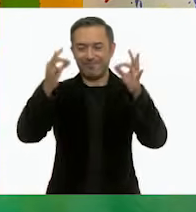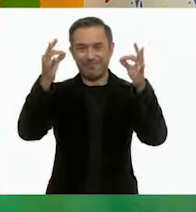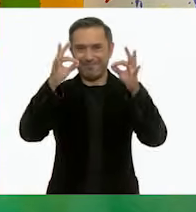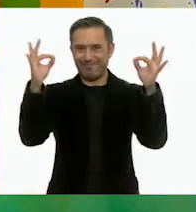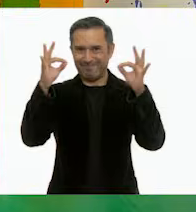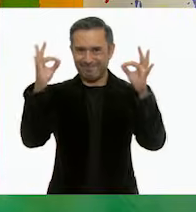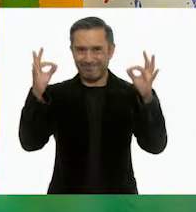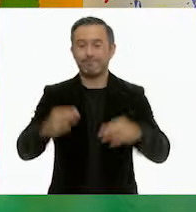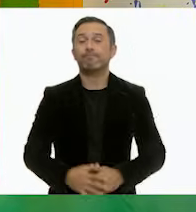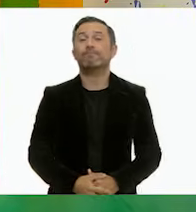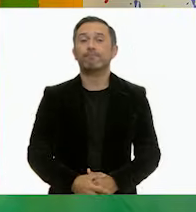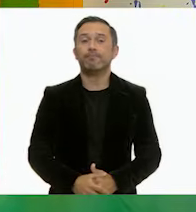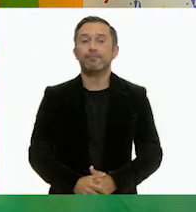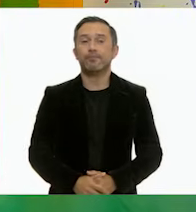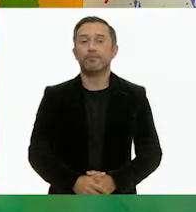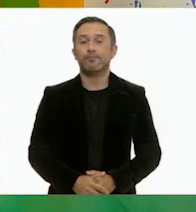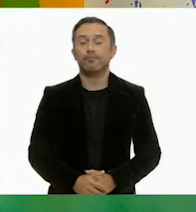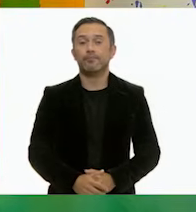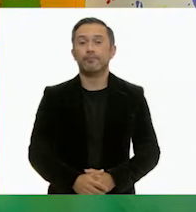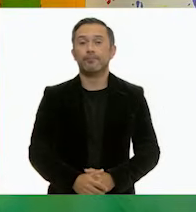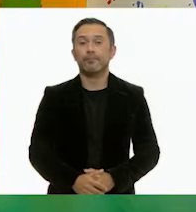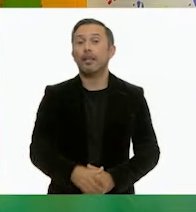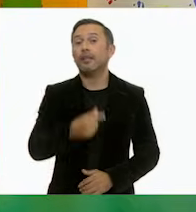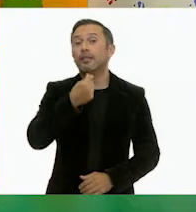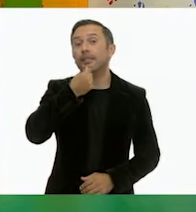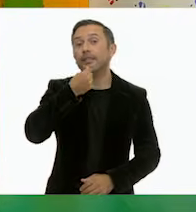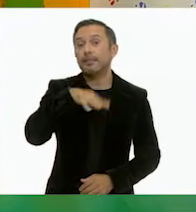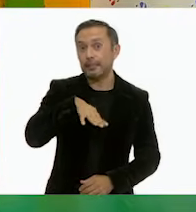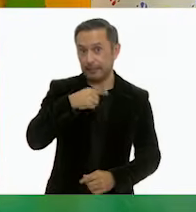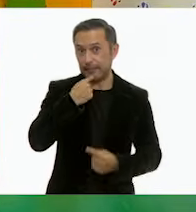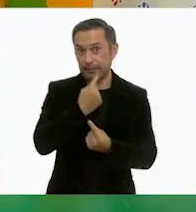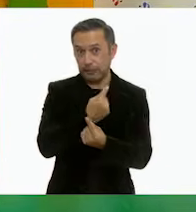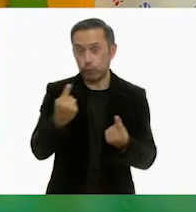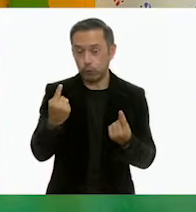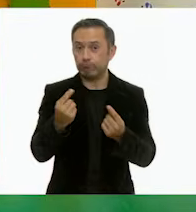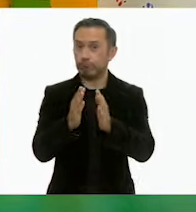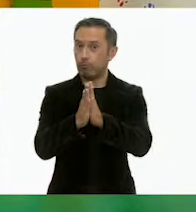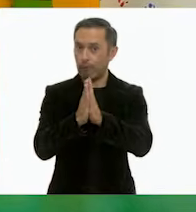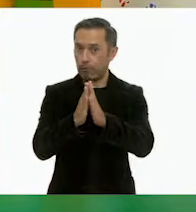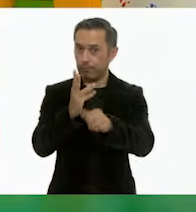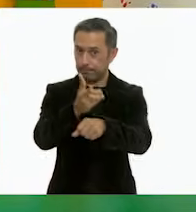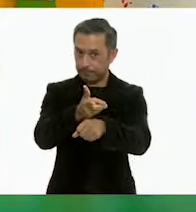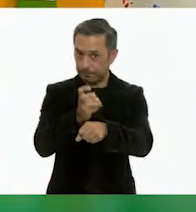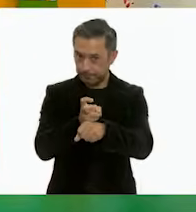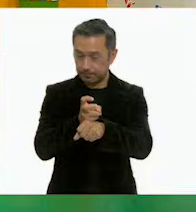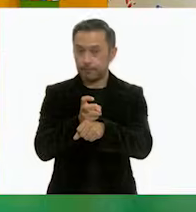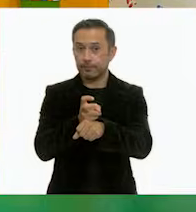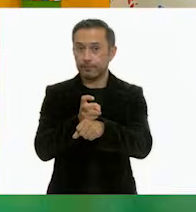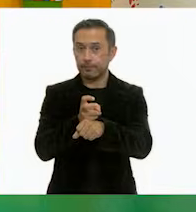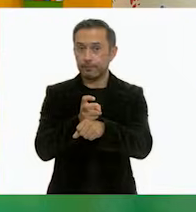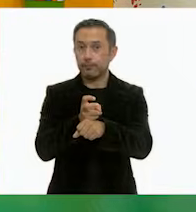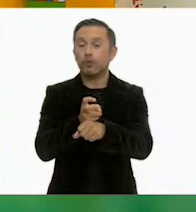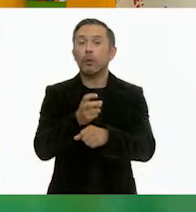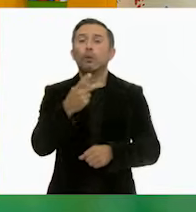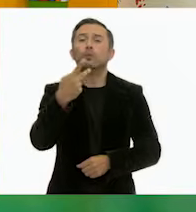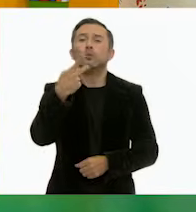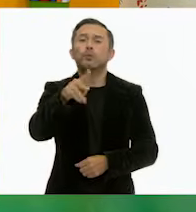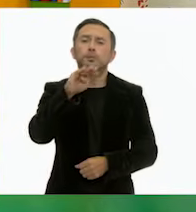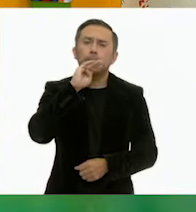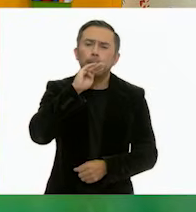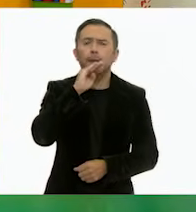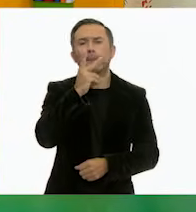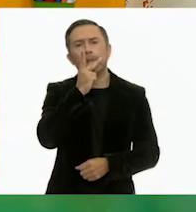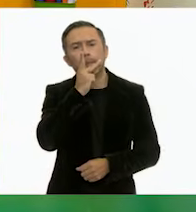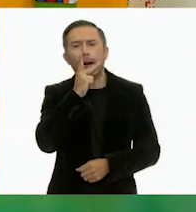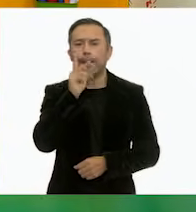Vamos a invitar a Alexia a los niños y a las niñas que pidan permiso a su mamá y a su